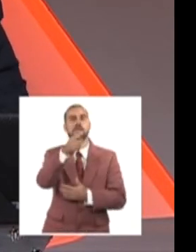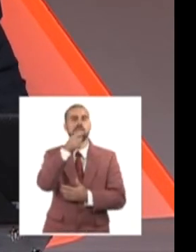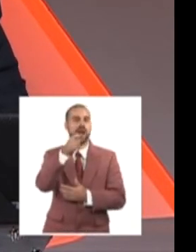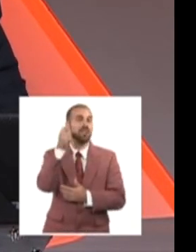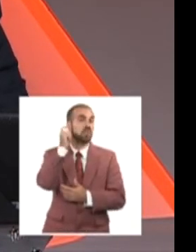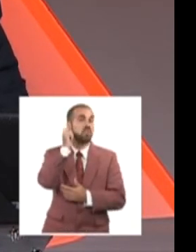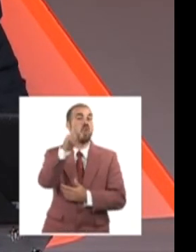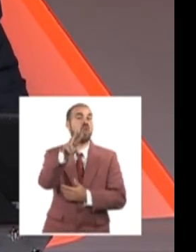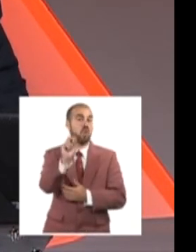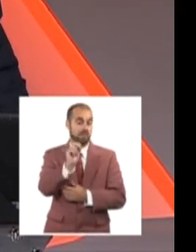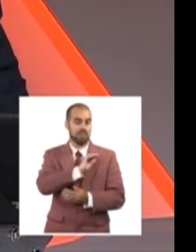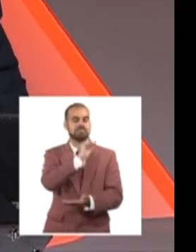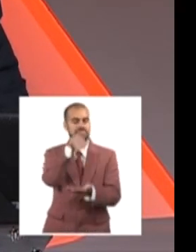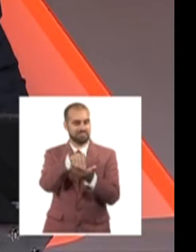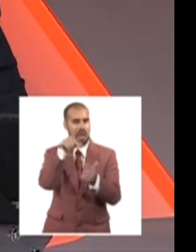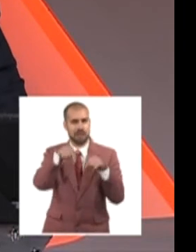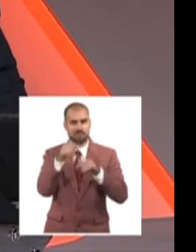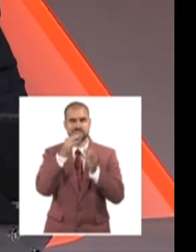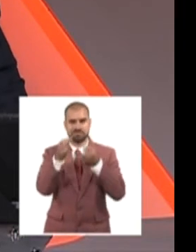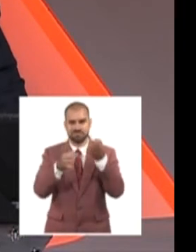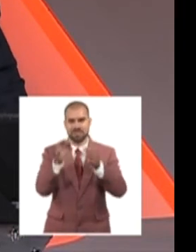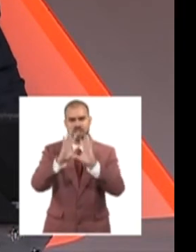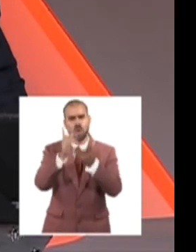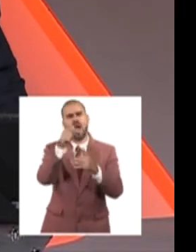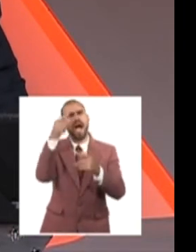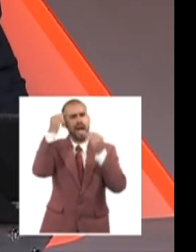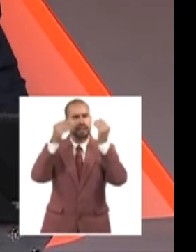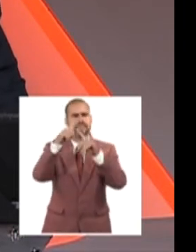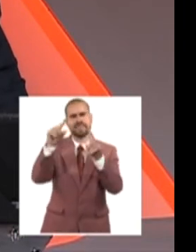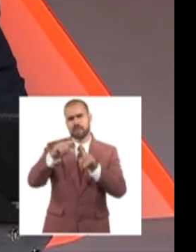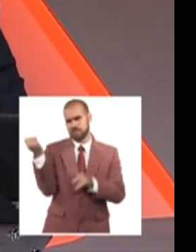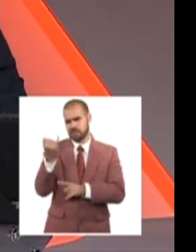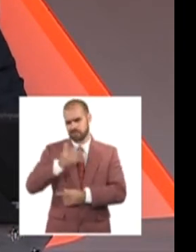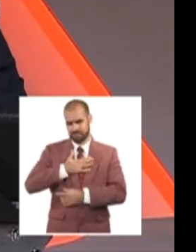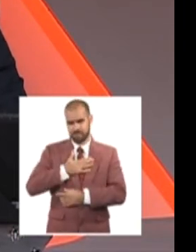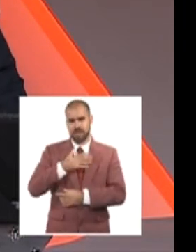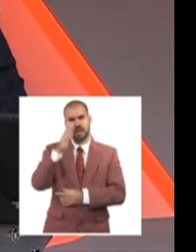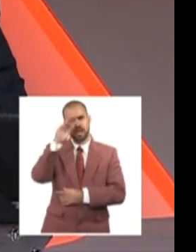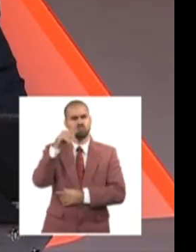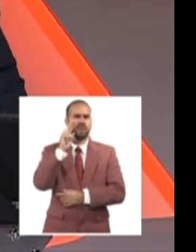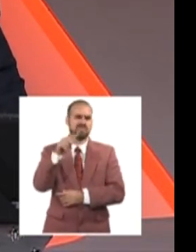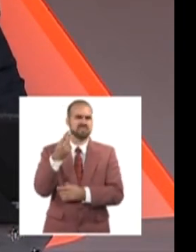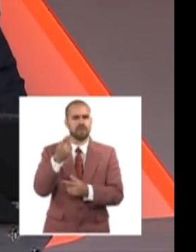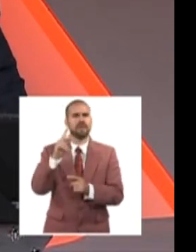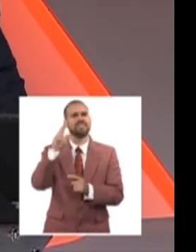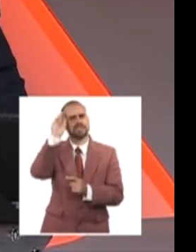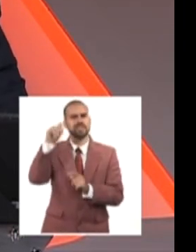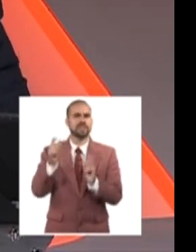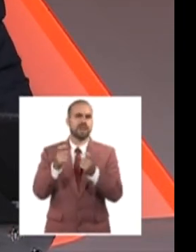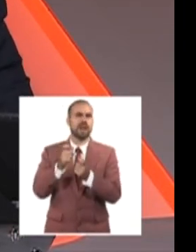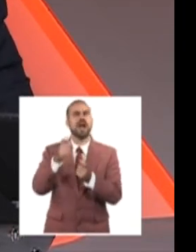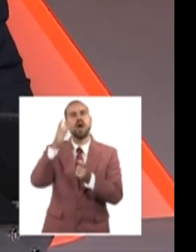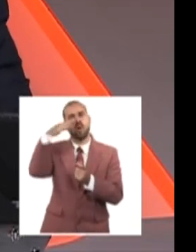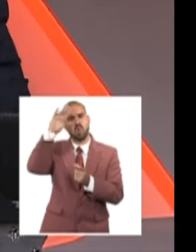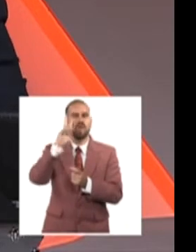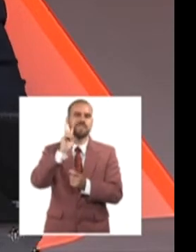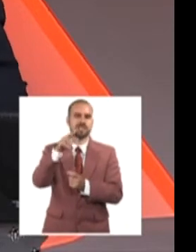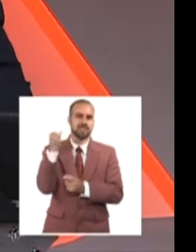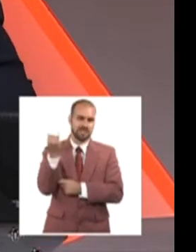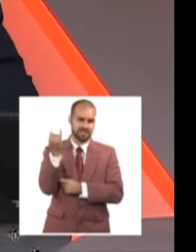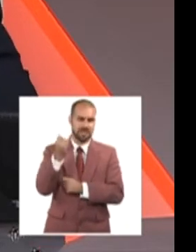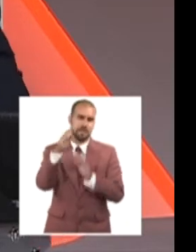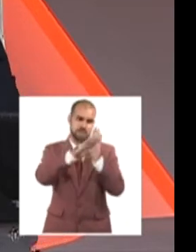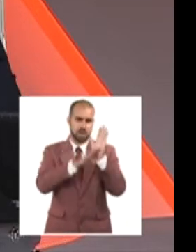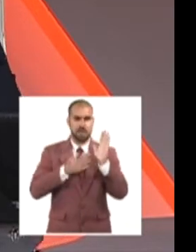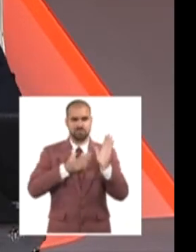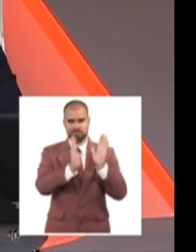según seguramente lo habrán visto en en comisión internacional con su programa es un gusto para nosotros tener